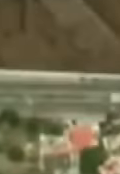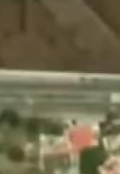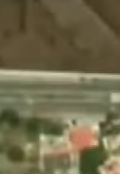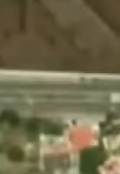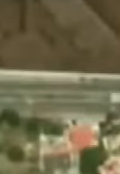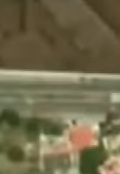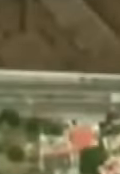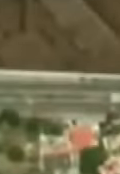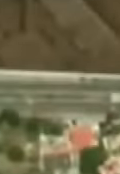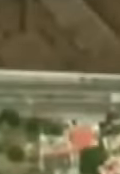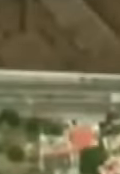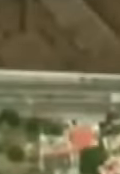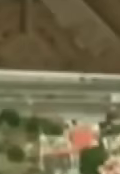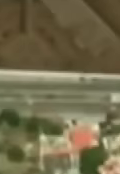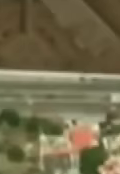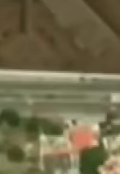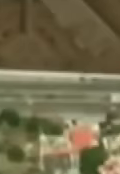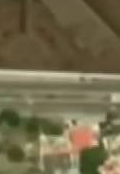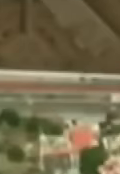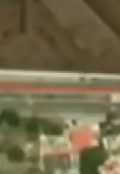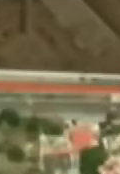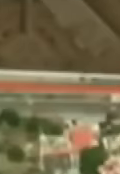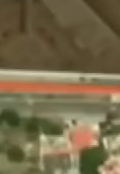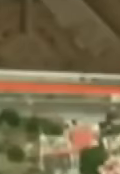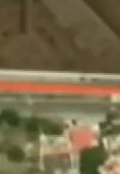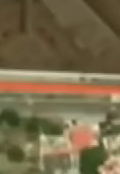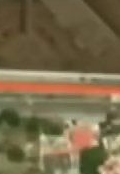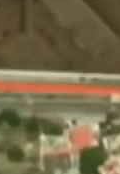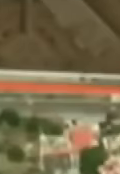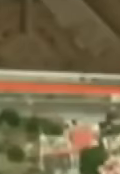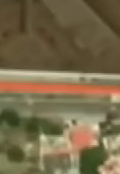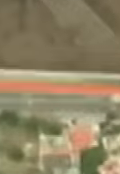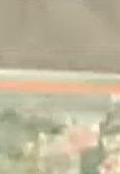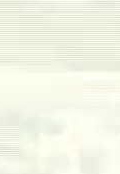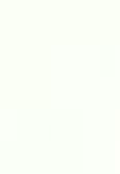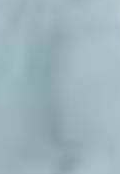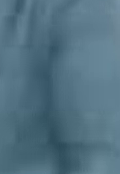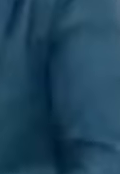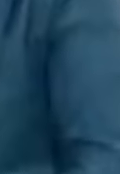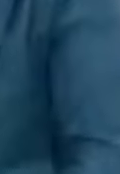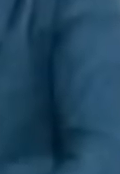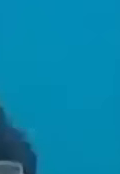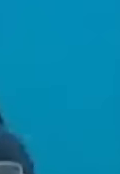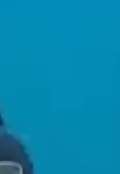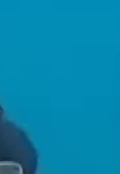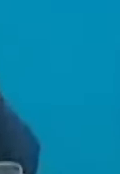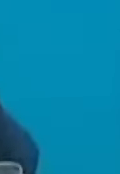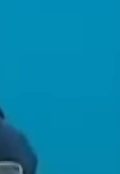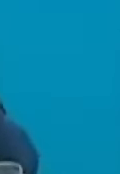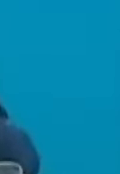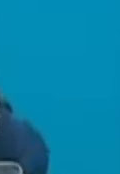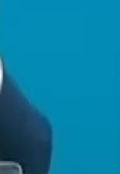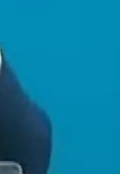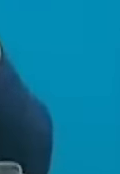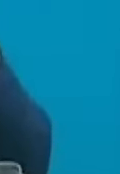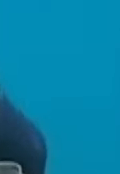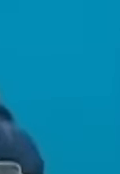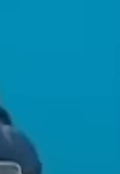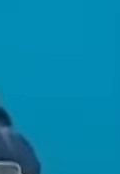muelle Alba para que pueda atracar el buque escuela frente al alma mater de la Armada Bolivariana. La Guaira le da a